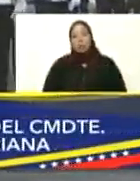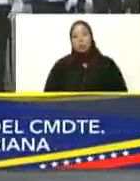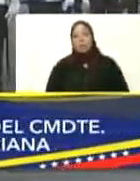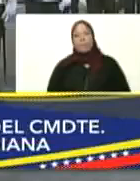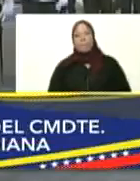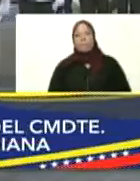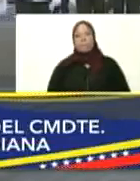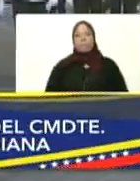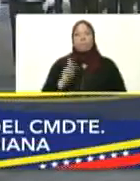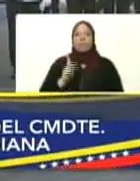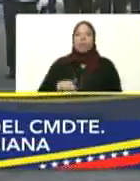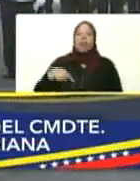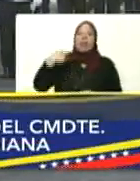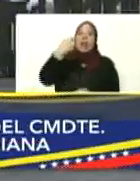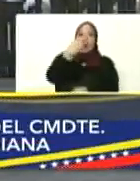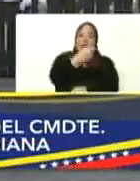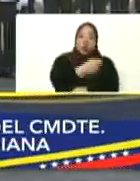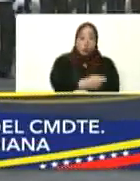de la graduación